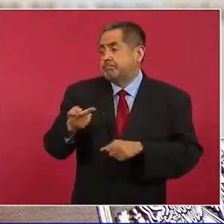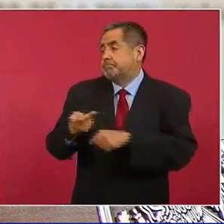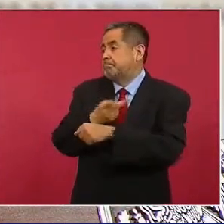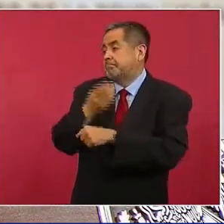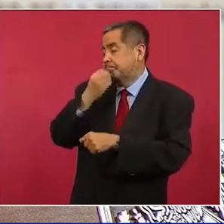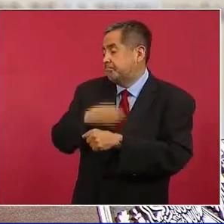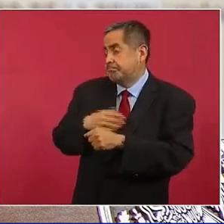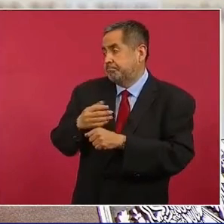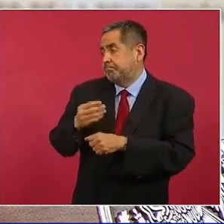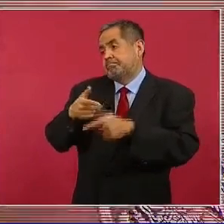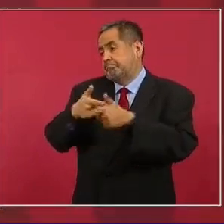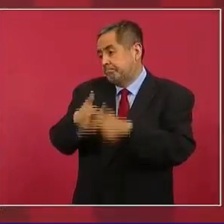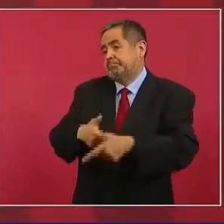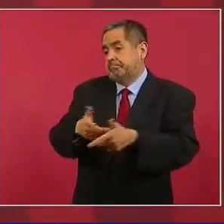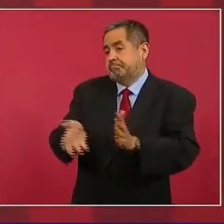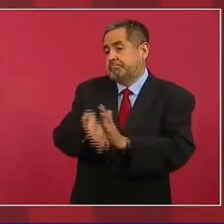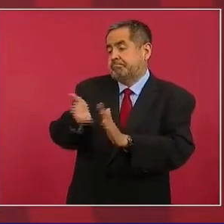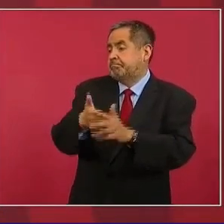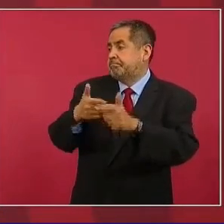consumado.